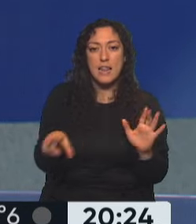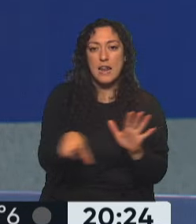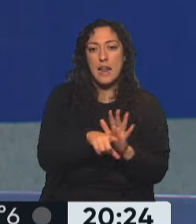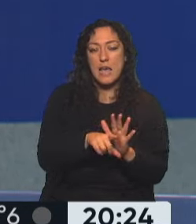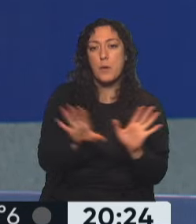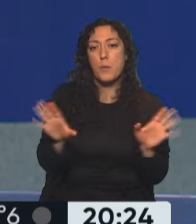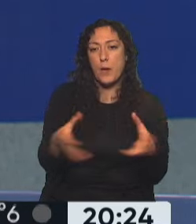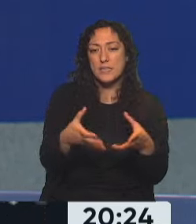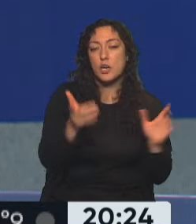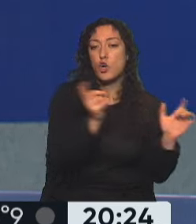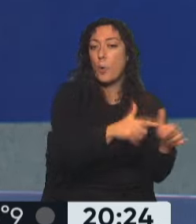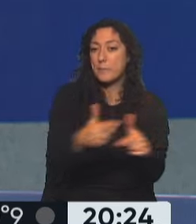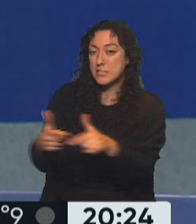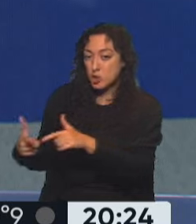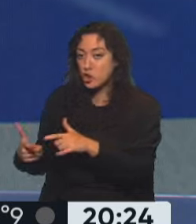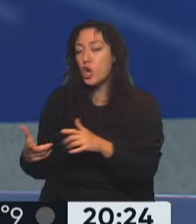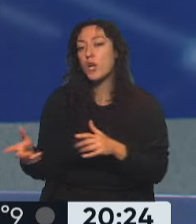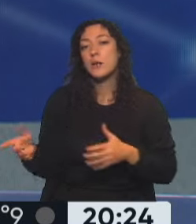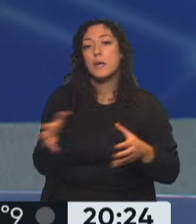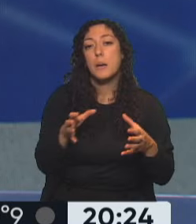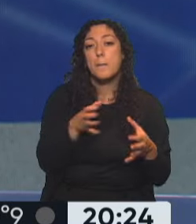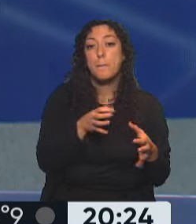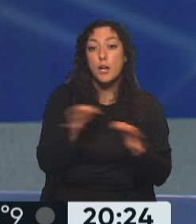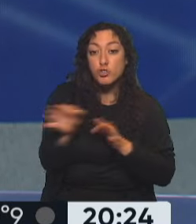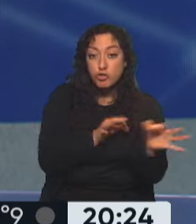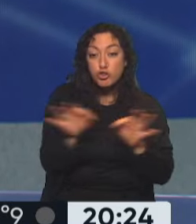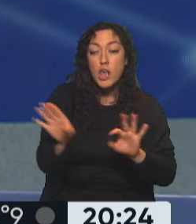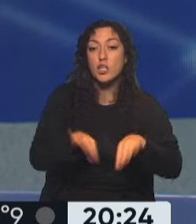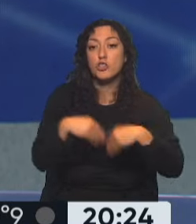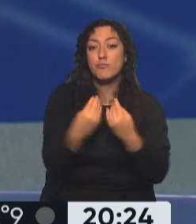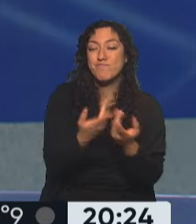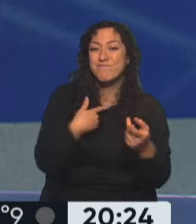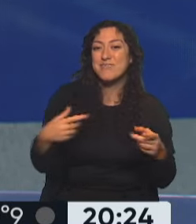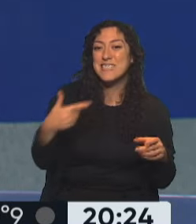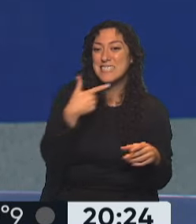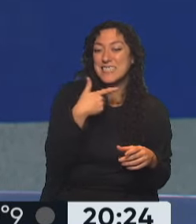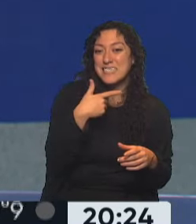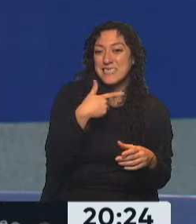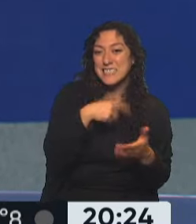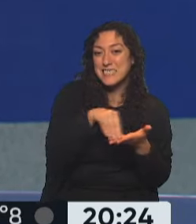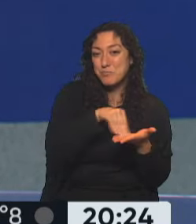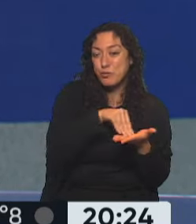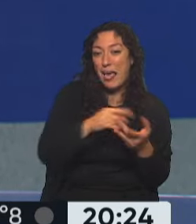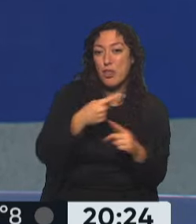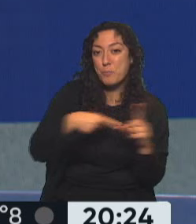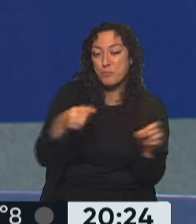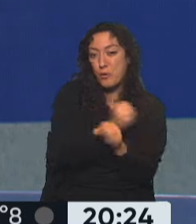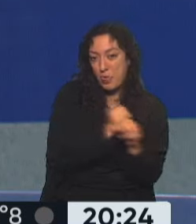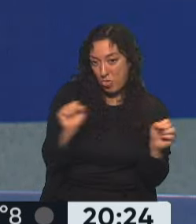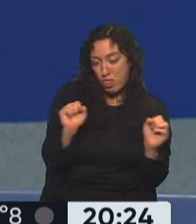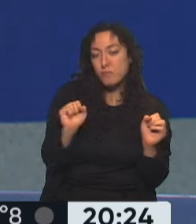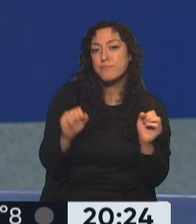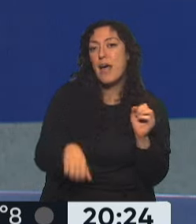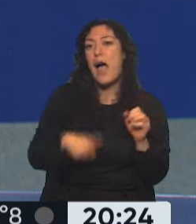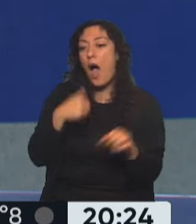en comisiones de este proyecto que ya cuenta, recordemos, con media sanción de la Cámara de Diputados. Ahora